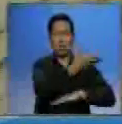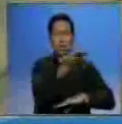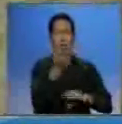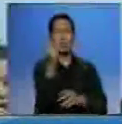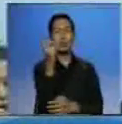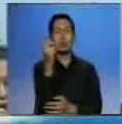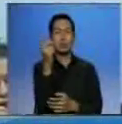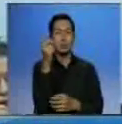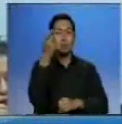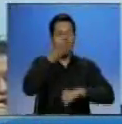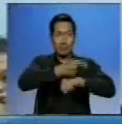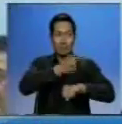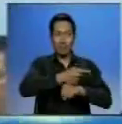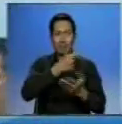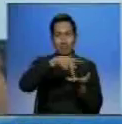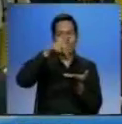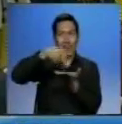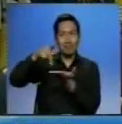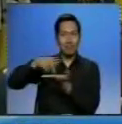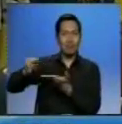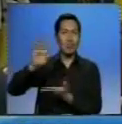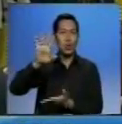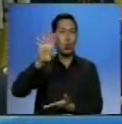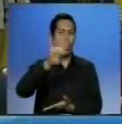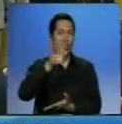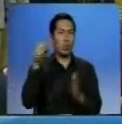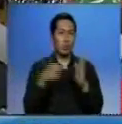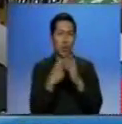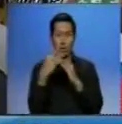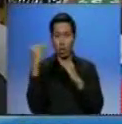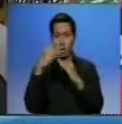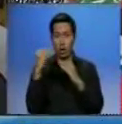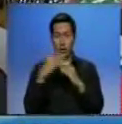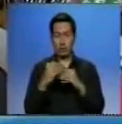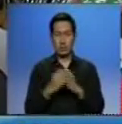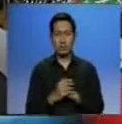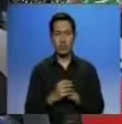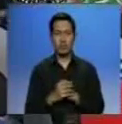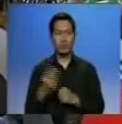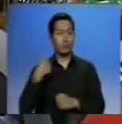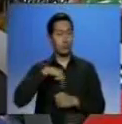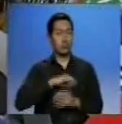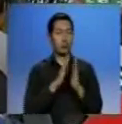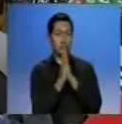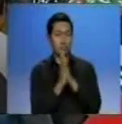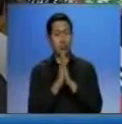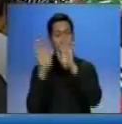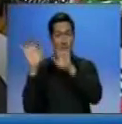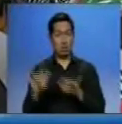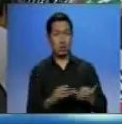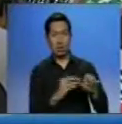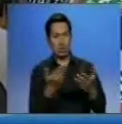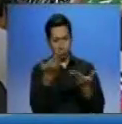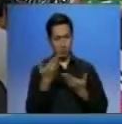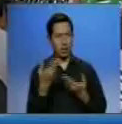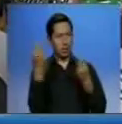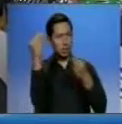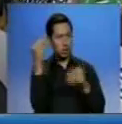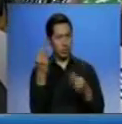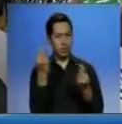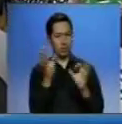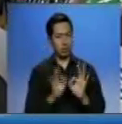hasta $400,000 por destituir a la Corte Suprema en 2004. Hemos pedido a Secretaría que nos envíe la documentación